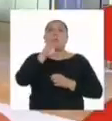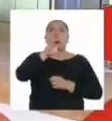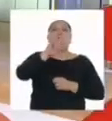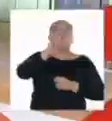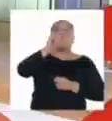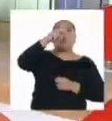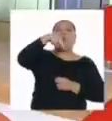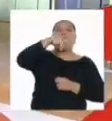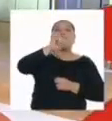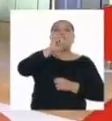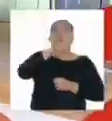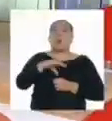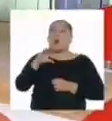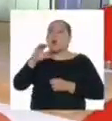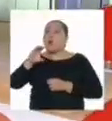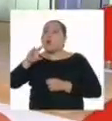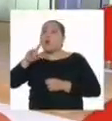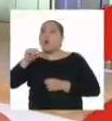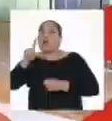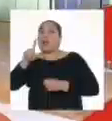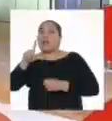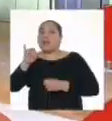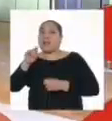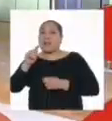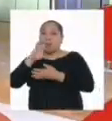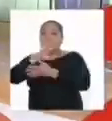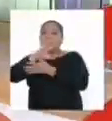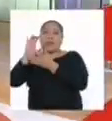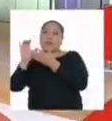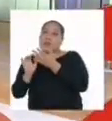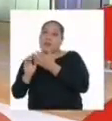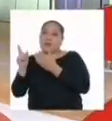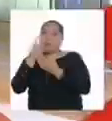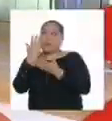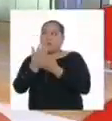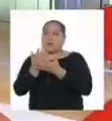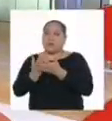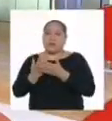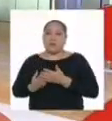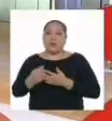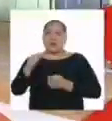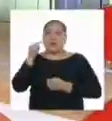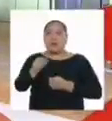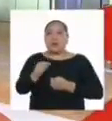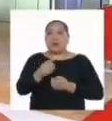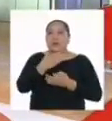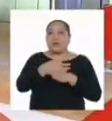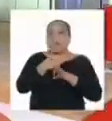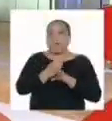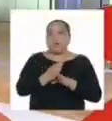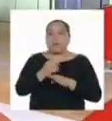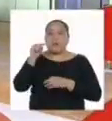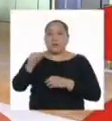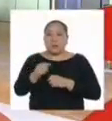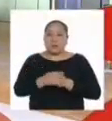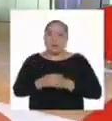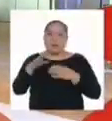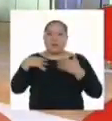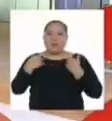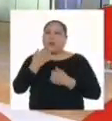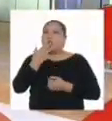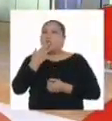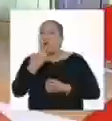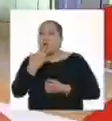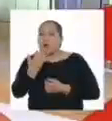ejemplo? Cualitativo se refiere a características que no podemos medir de manera exacta. En este caso, esto podría ser el color